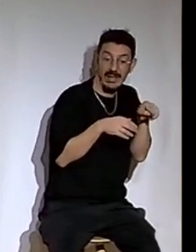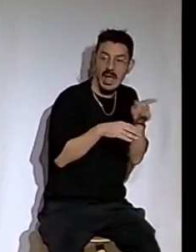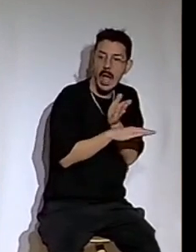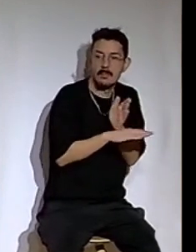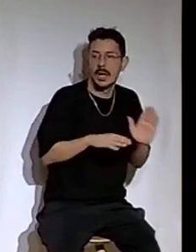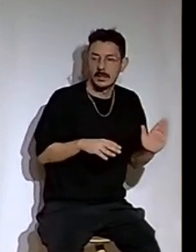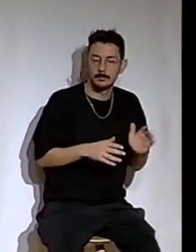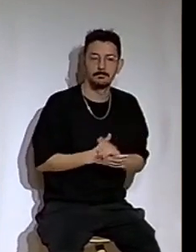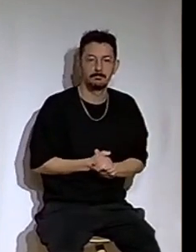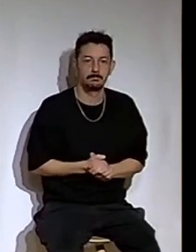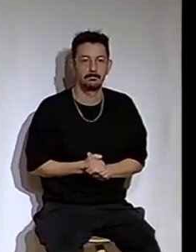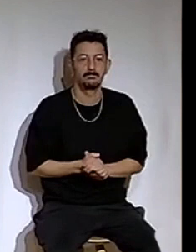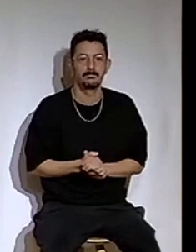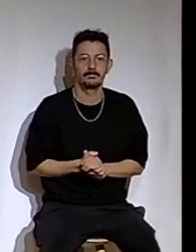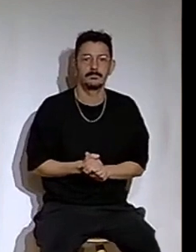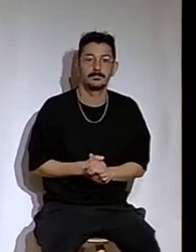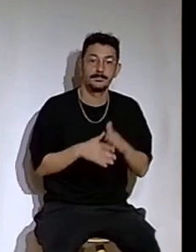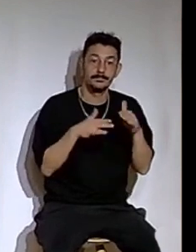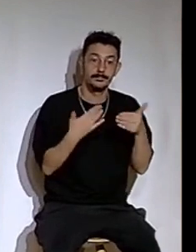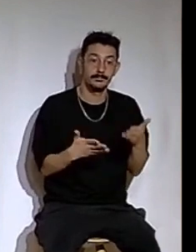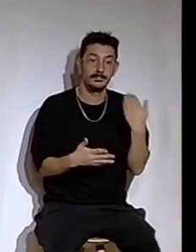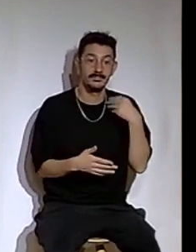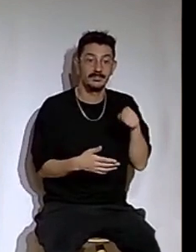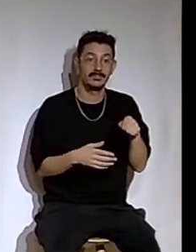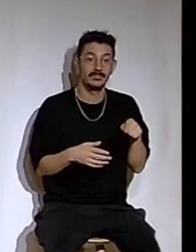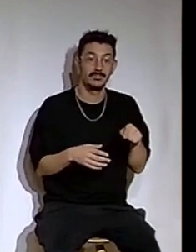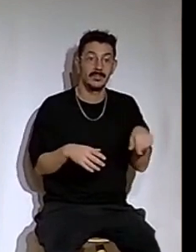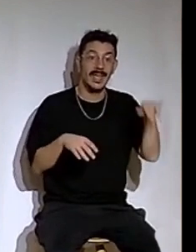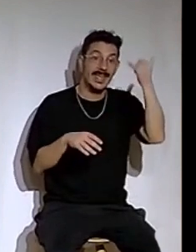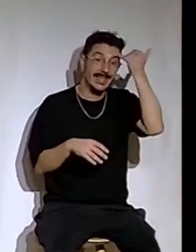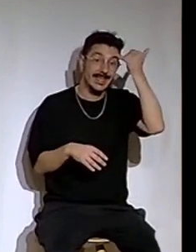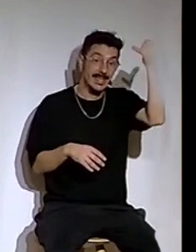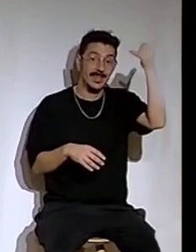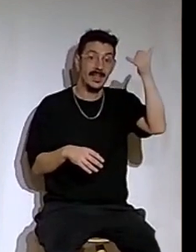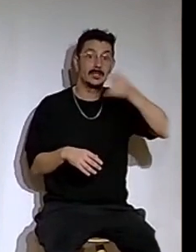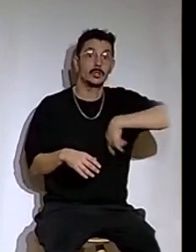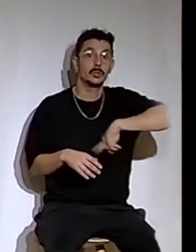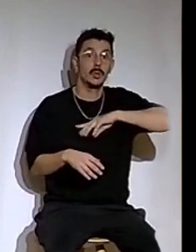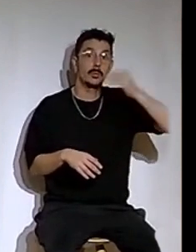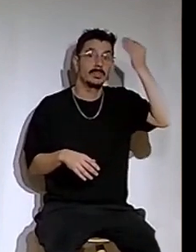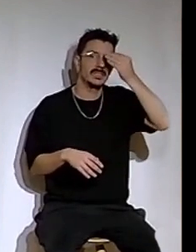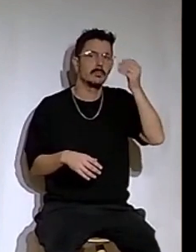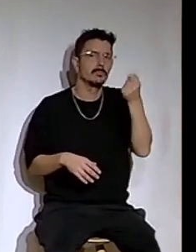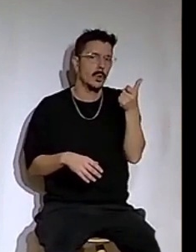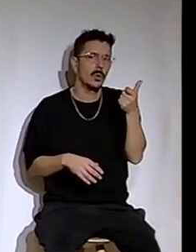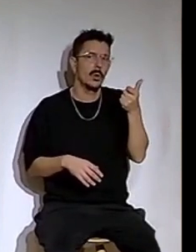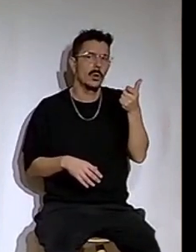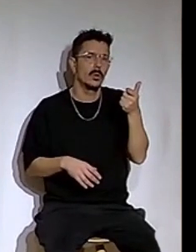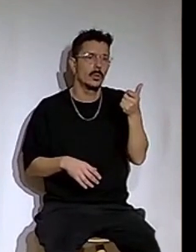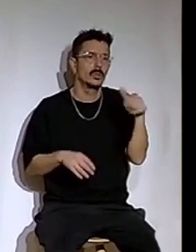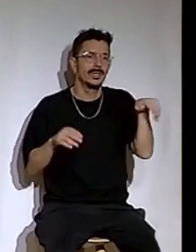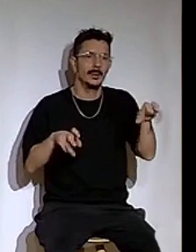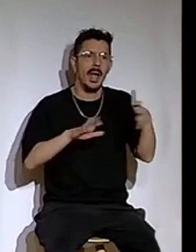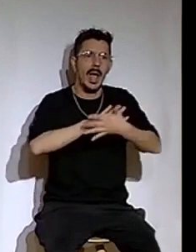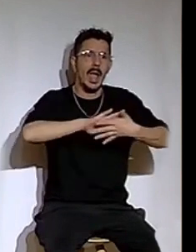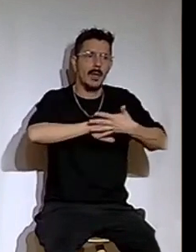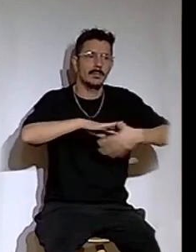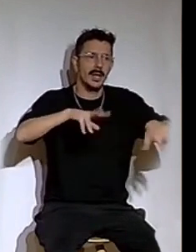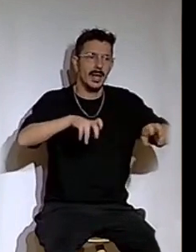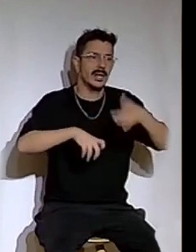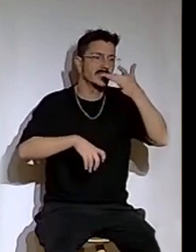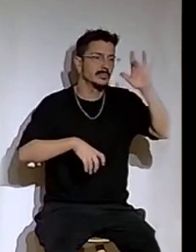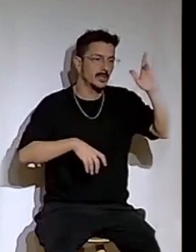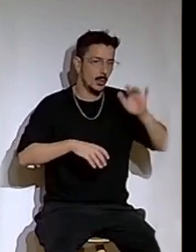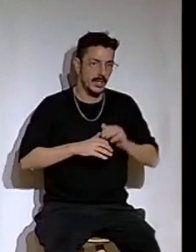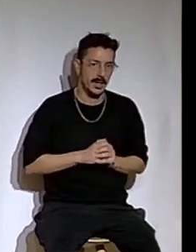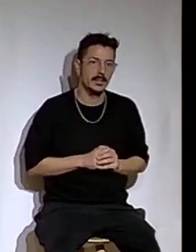y la propuesta de esta exposición bueno hemos dicho se ha hecho seito también lo he comentado antes un